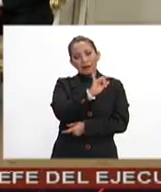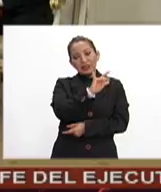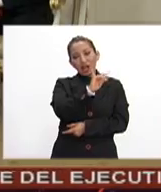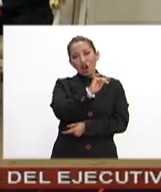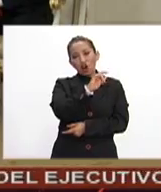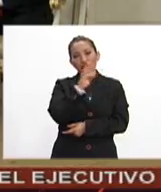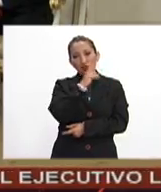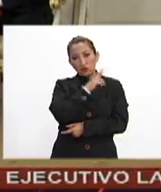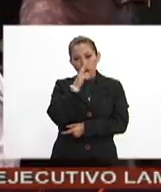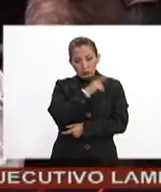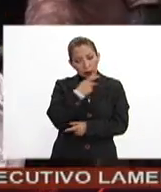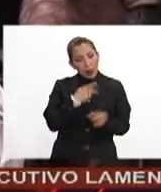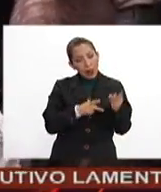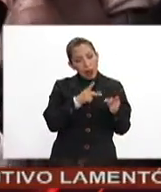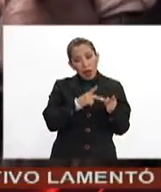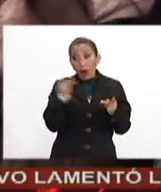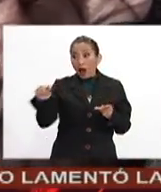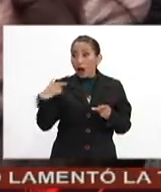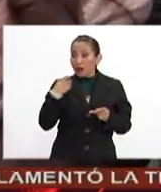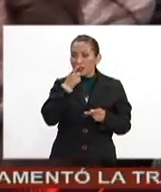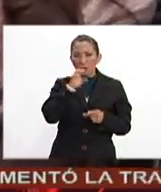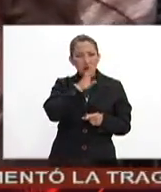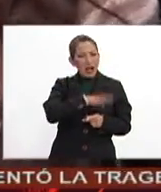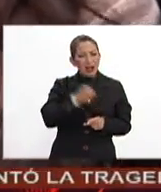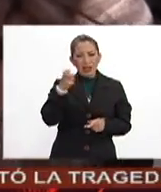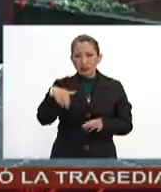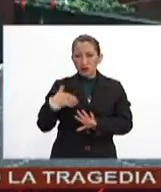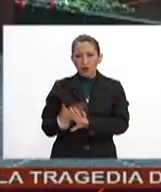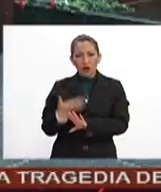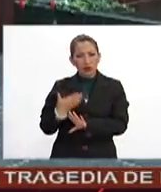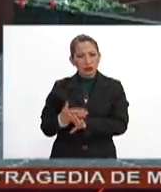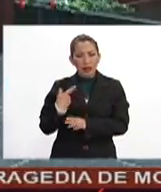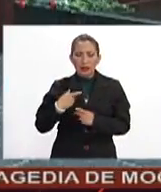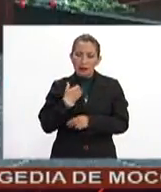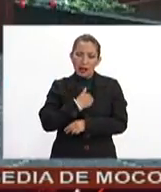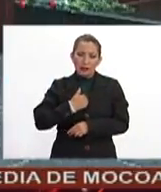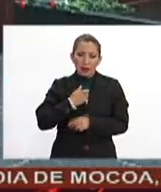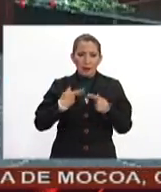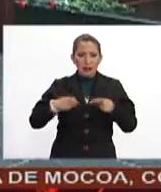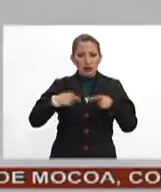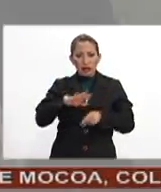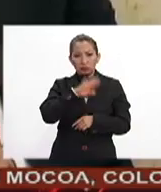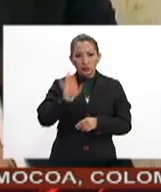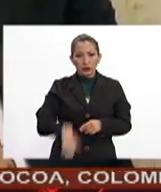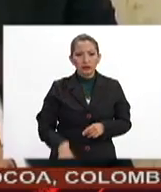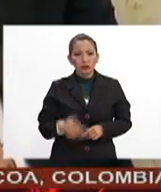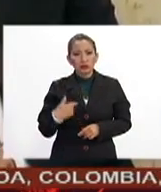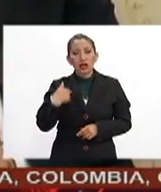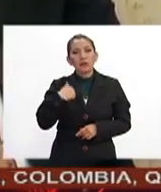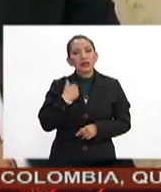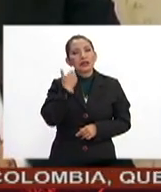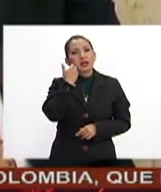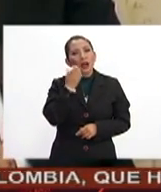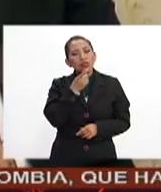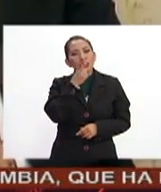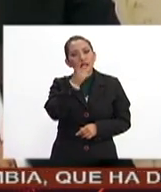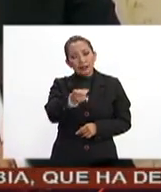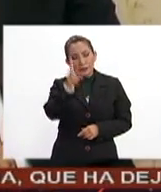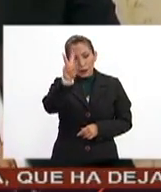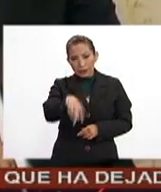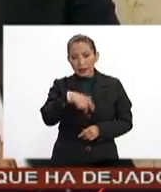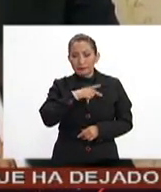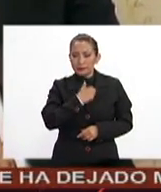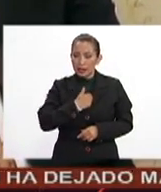Alexander Lukashenko, condenó el ataque y expresó sus condolencias a los familiares de las víctimas. Me gustaría expresar mis más